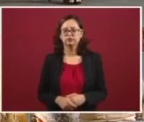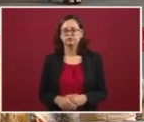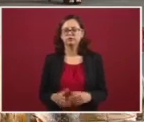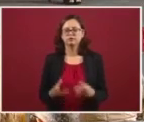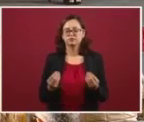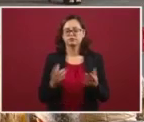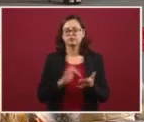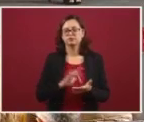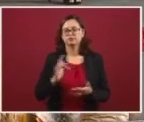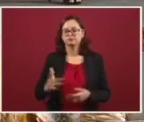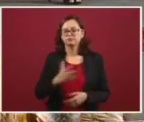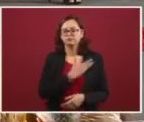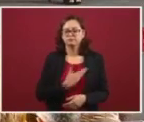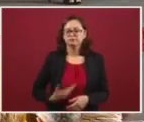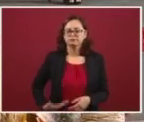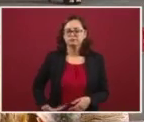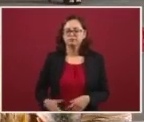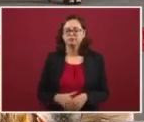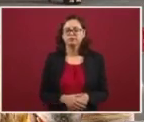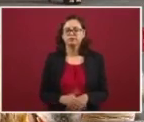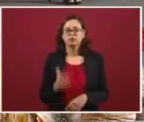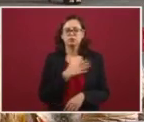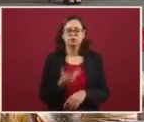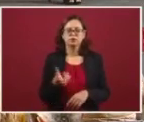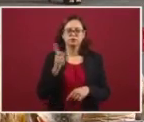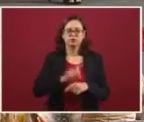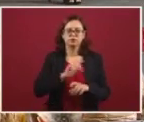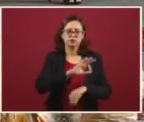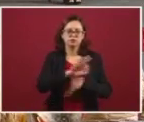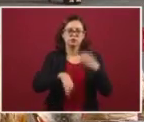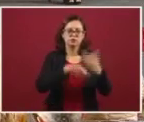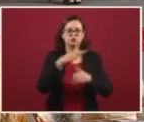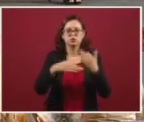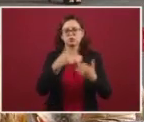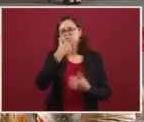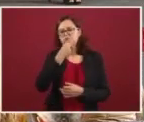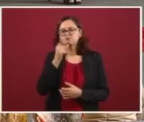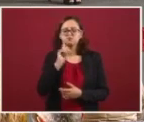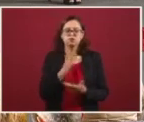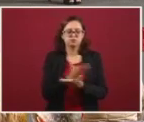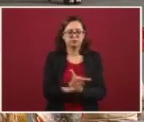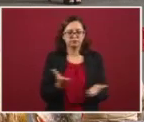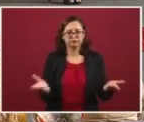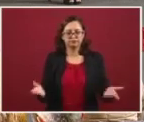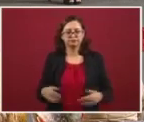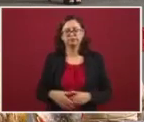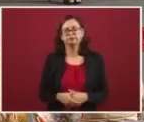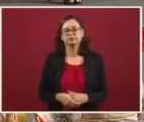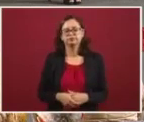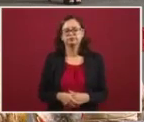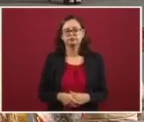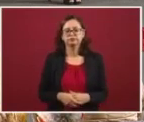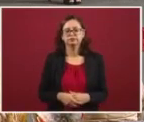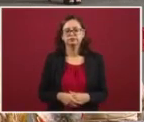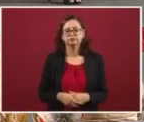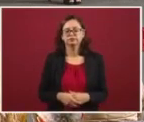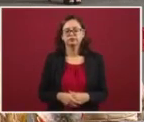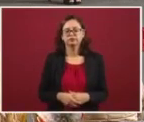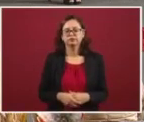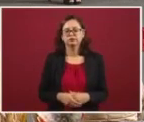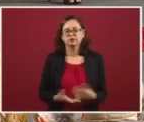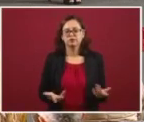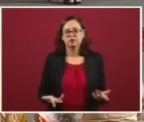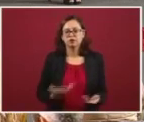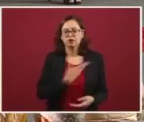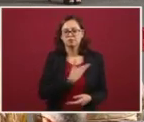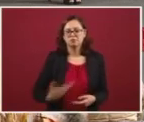Muchas gracias, señor presidente. Muy buenos días tengan todos, todas y todos. Comentarles que, con base a la instrucción que